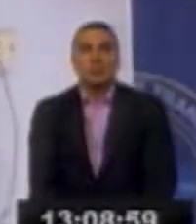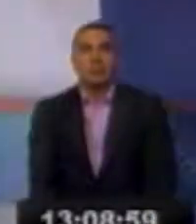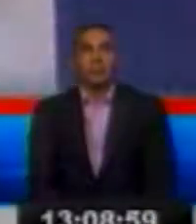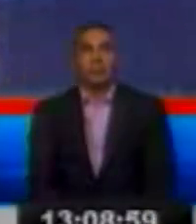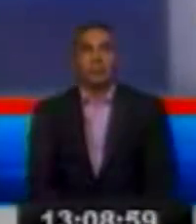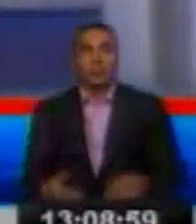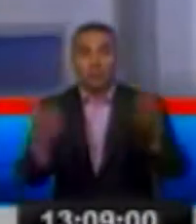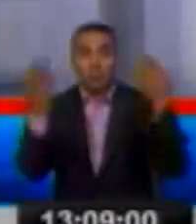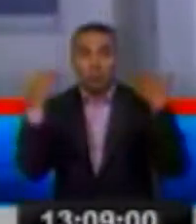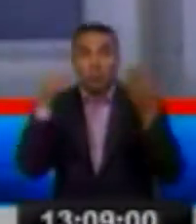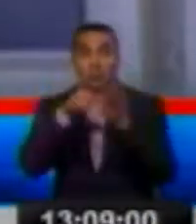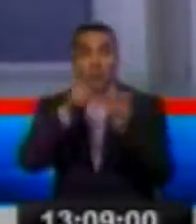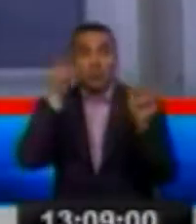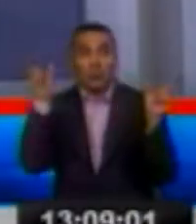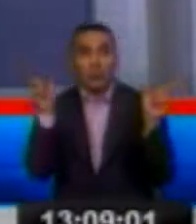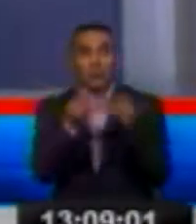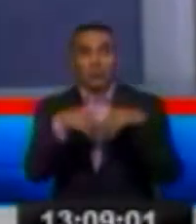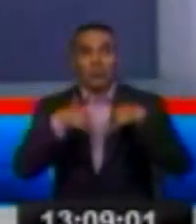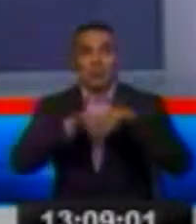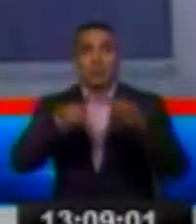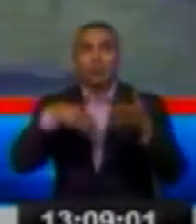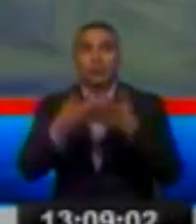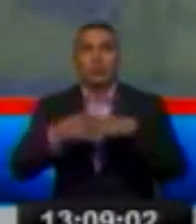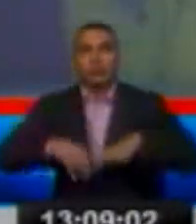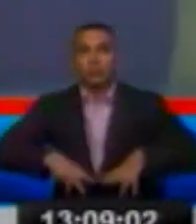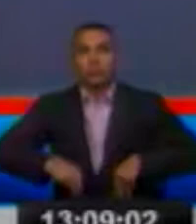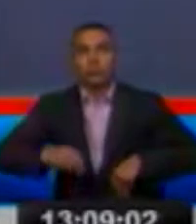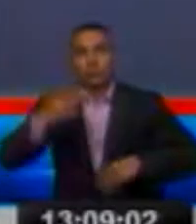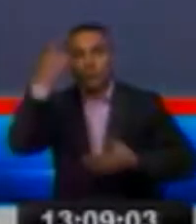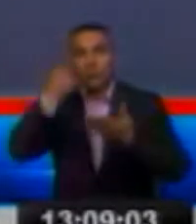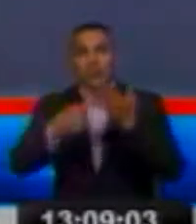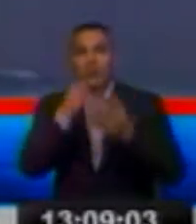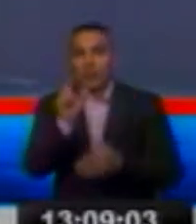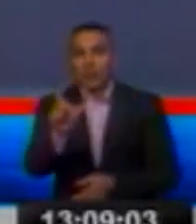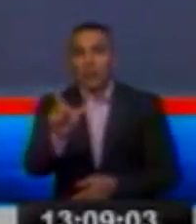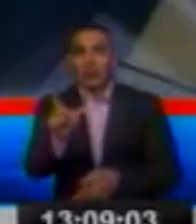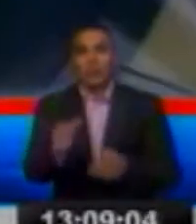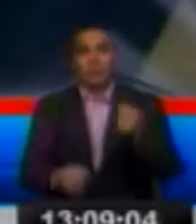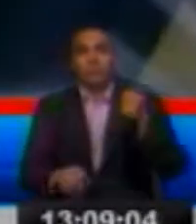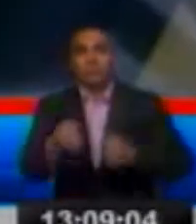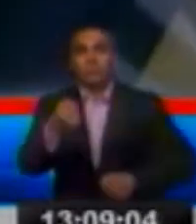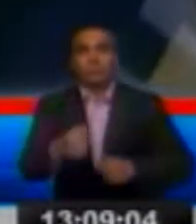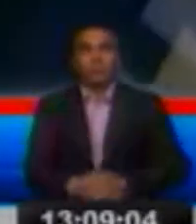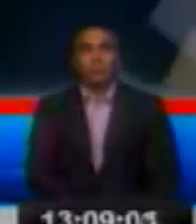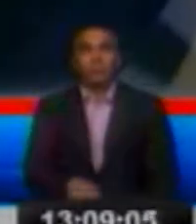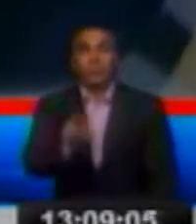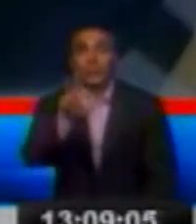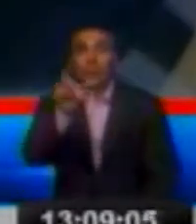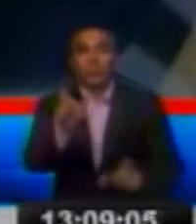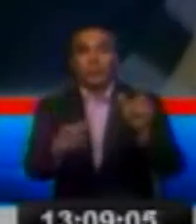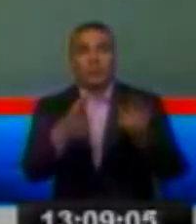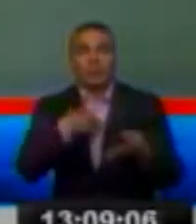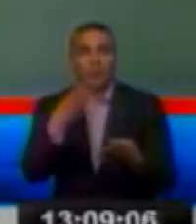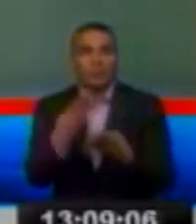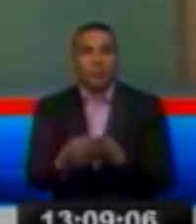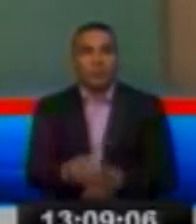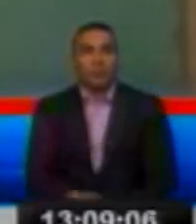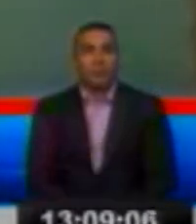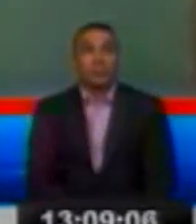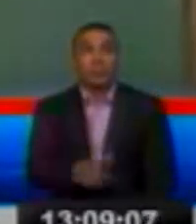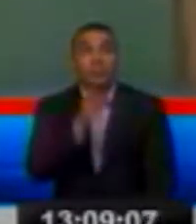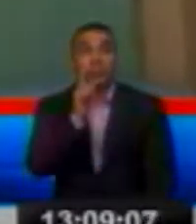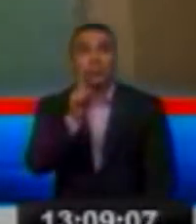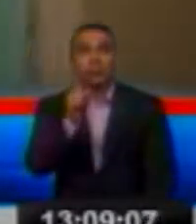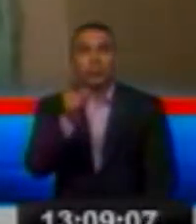En Guayaquil, la Fiscalía investiga el delito de asociación ilícita por la entrega de licencias de conducir. Tres personas fueron detenidas, entre ellas